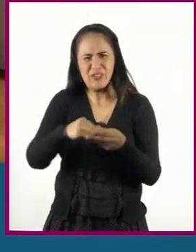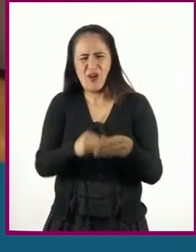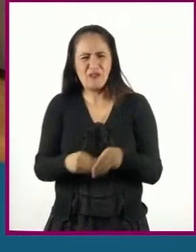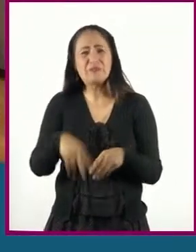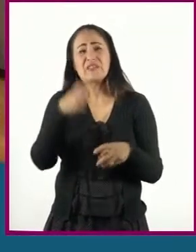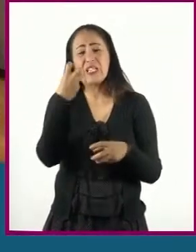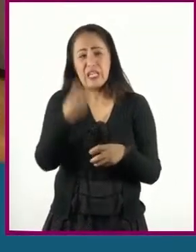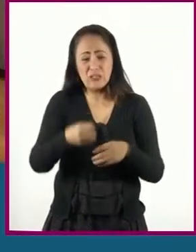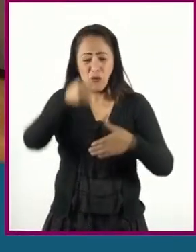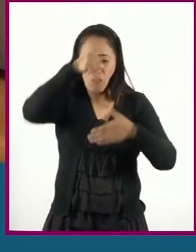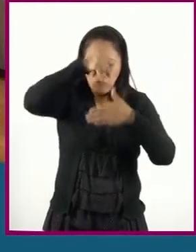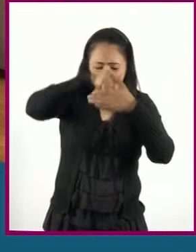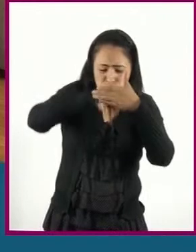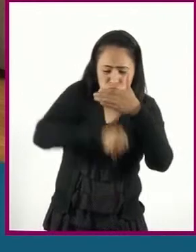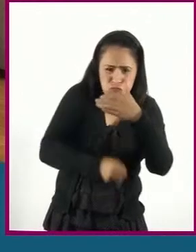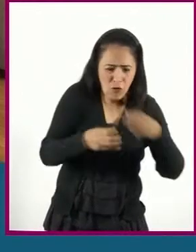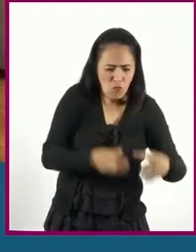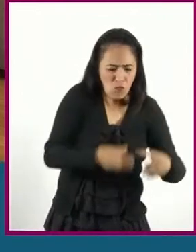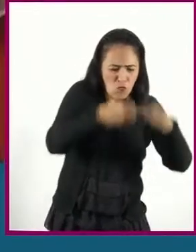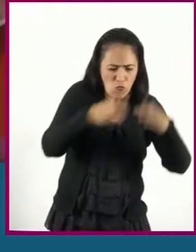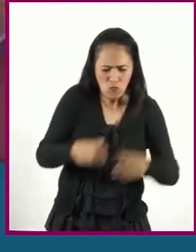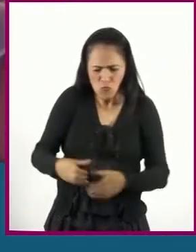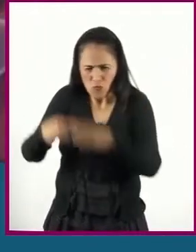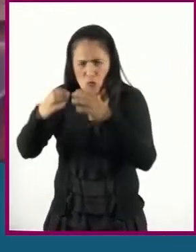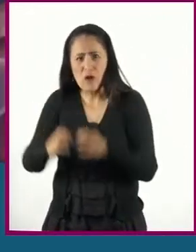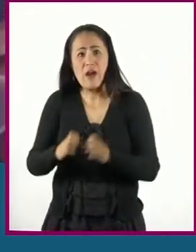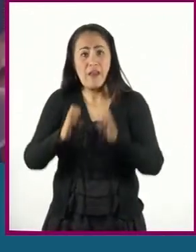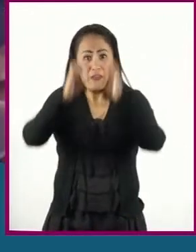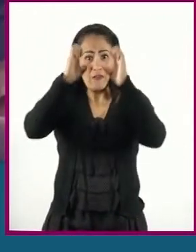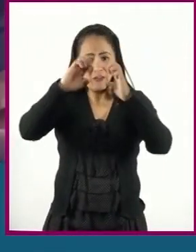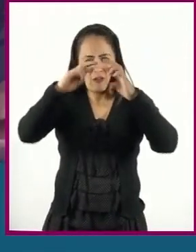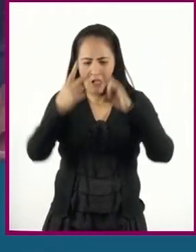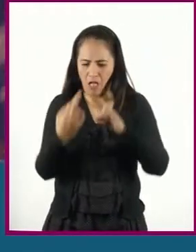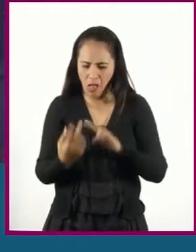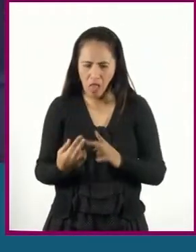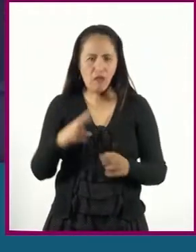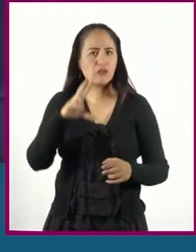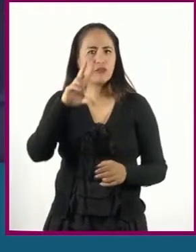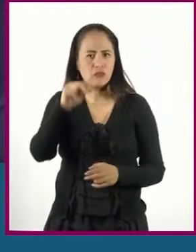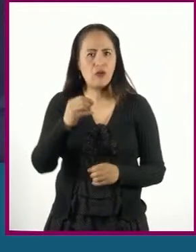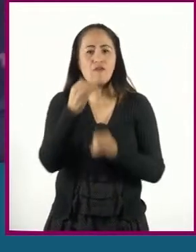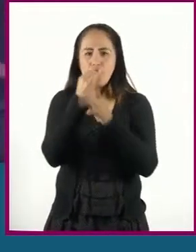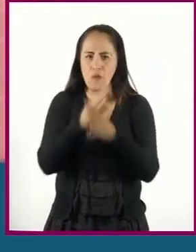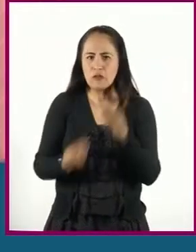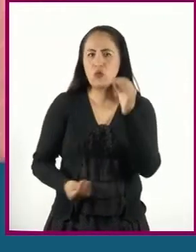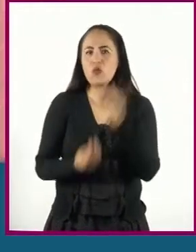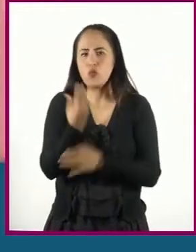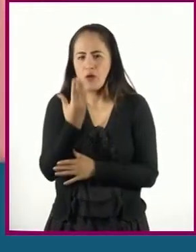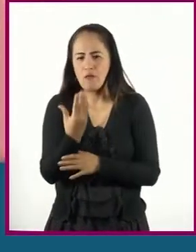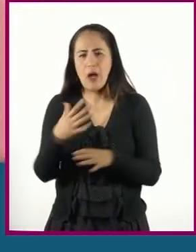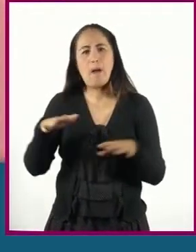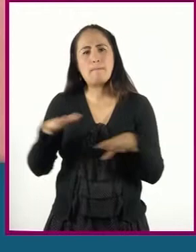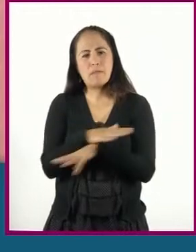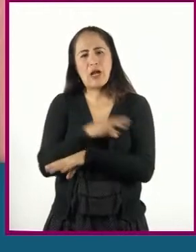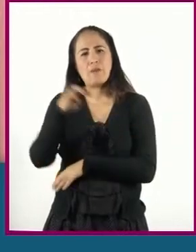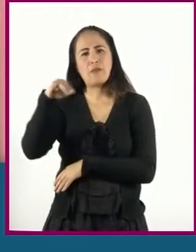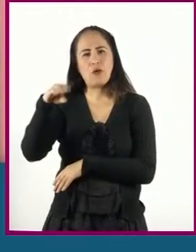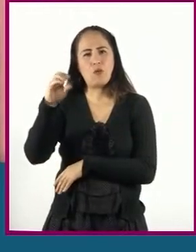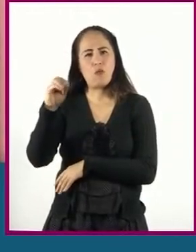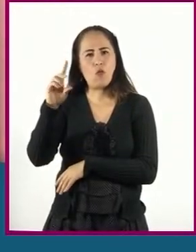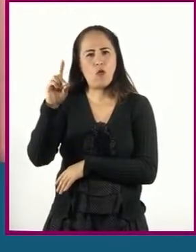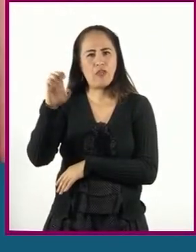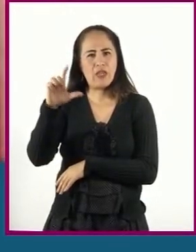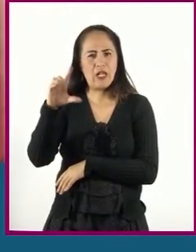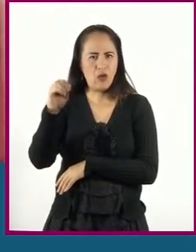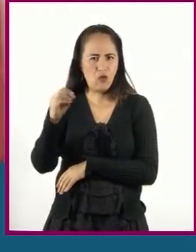profundos y de mayor área para evitar que se hunda el edificio. Nuevos datos modifican el modelo. Si además el